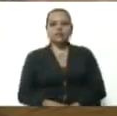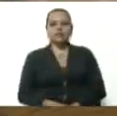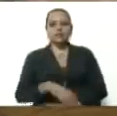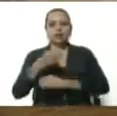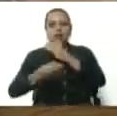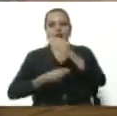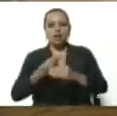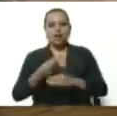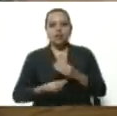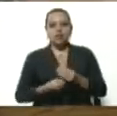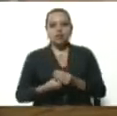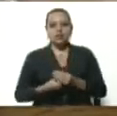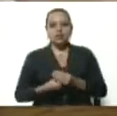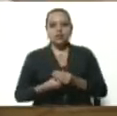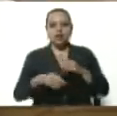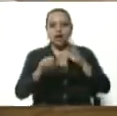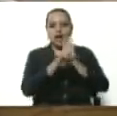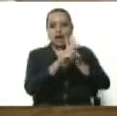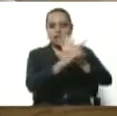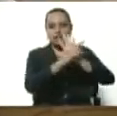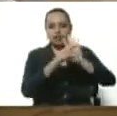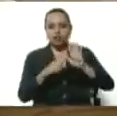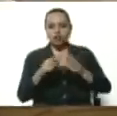con lo previsto en los artículos